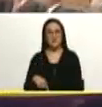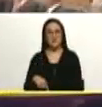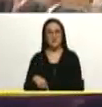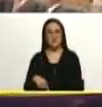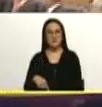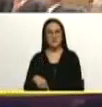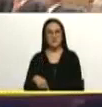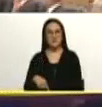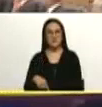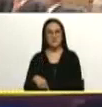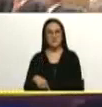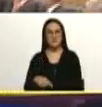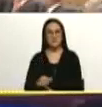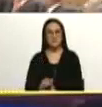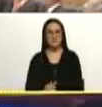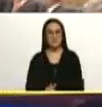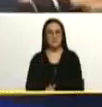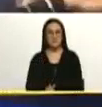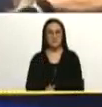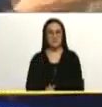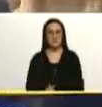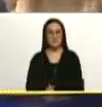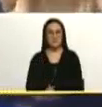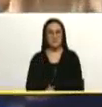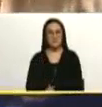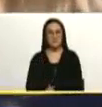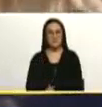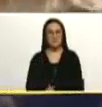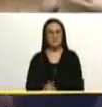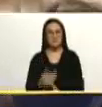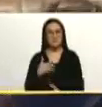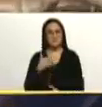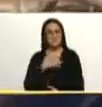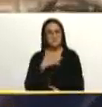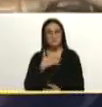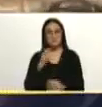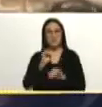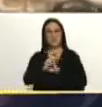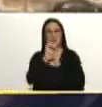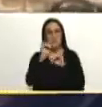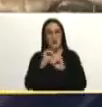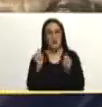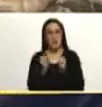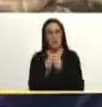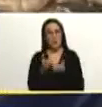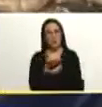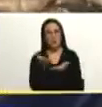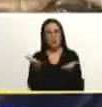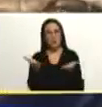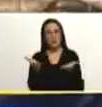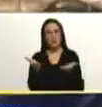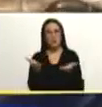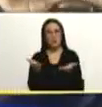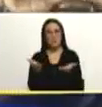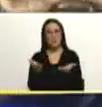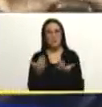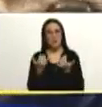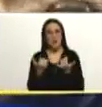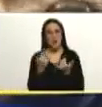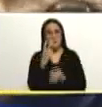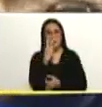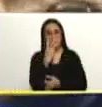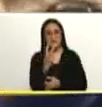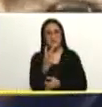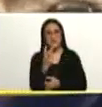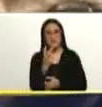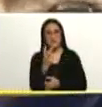con la República Popular China. Estoy feliz de estar aquí junto a usted en esta visita que